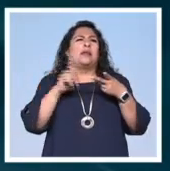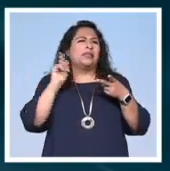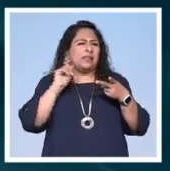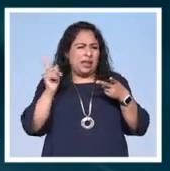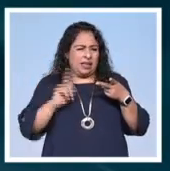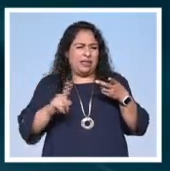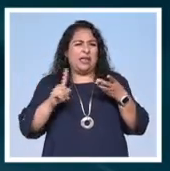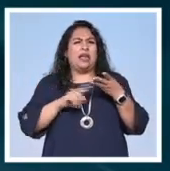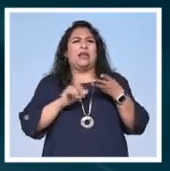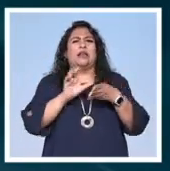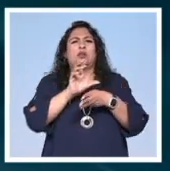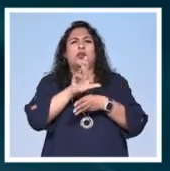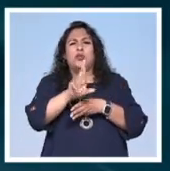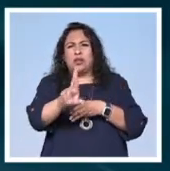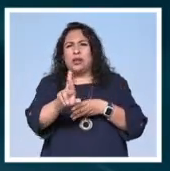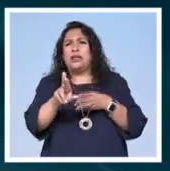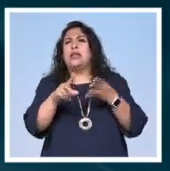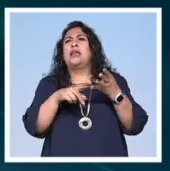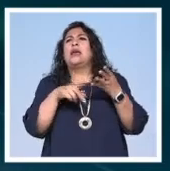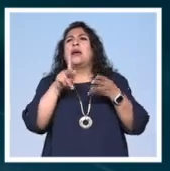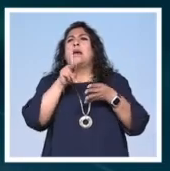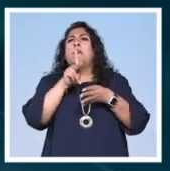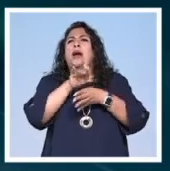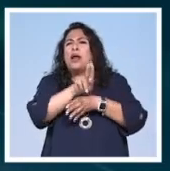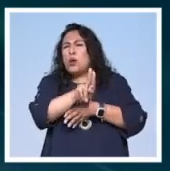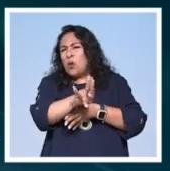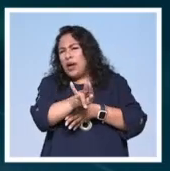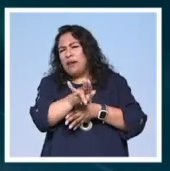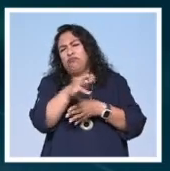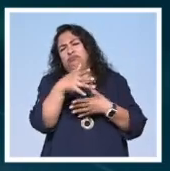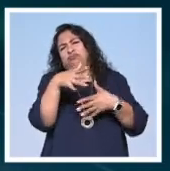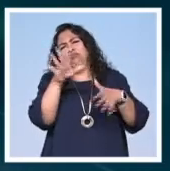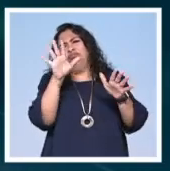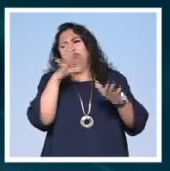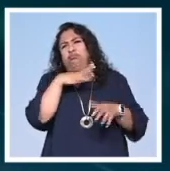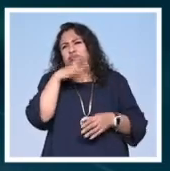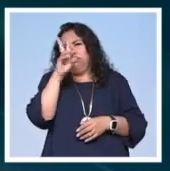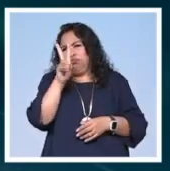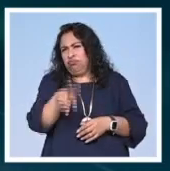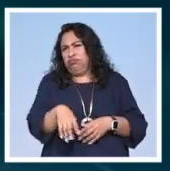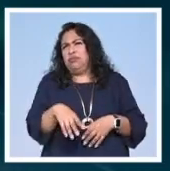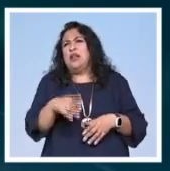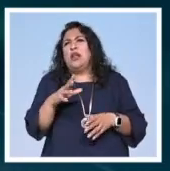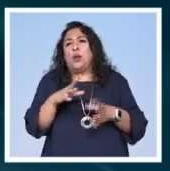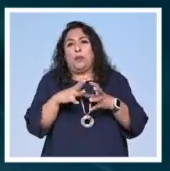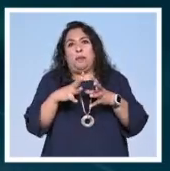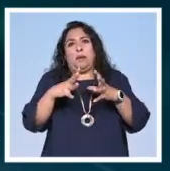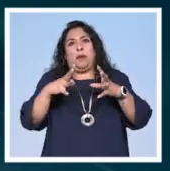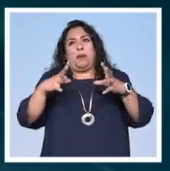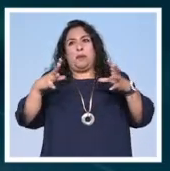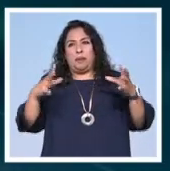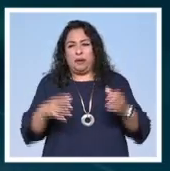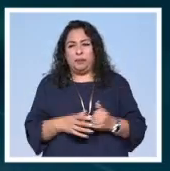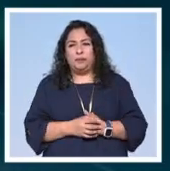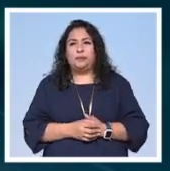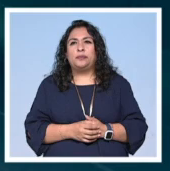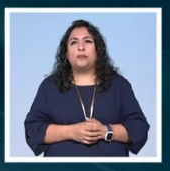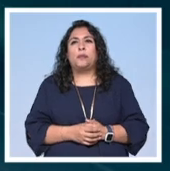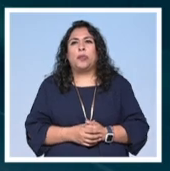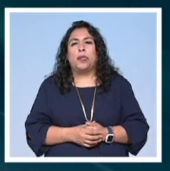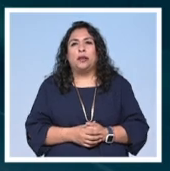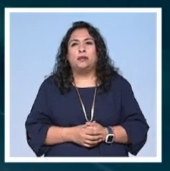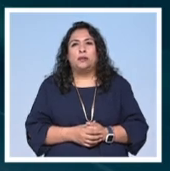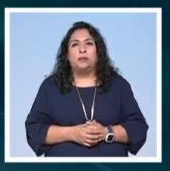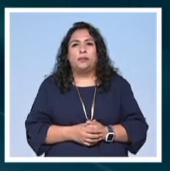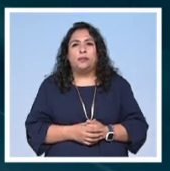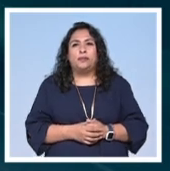han presentado en Costa Rica me los han pedido para Paraguay O sea hay realmente ha hecho bola de nieve conocí a Cristo conocí a